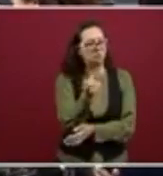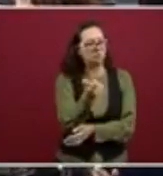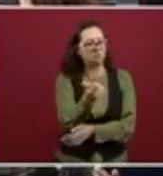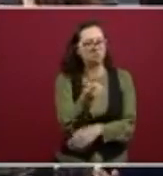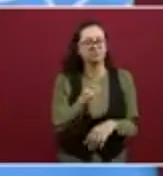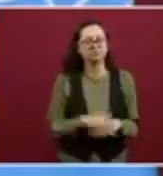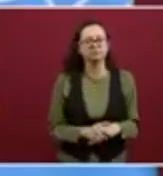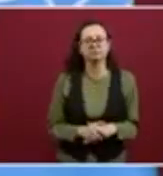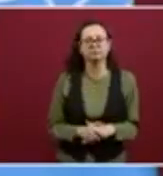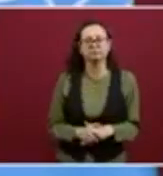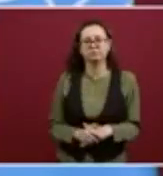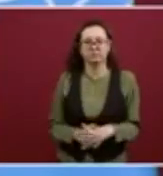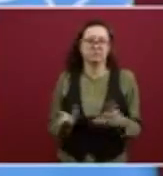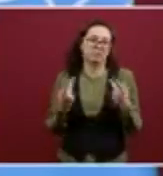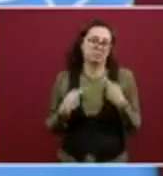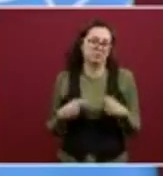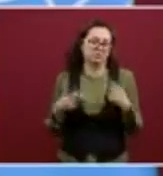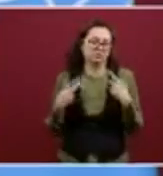Entonces, la gente